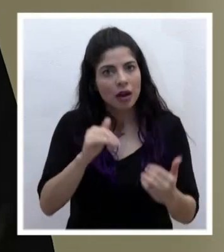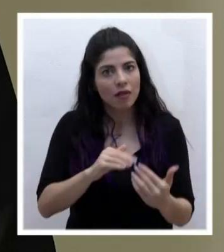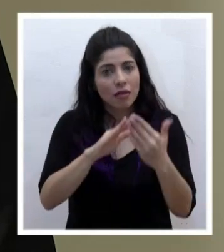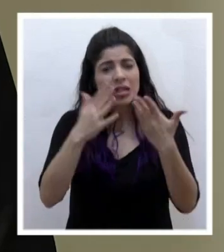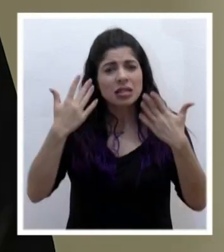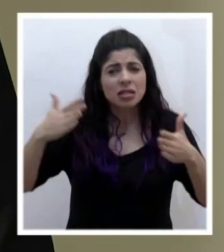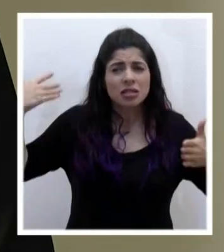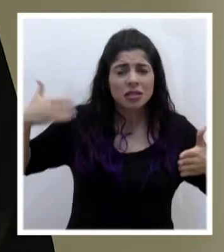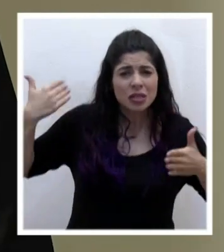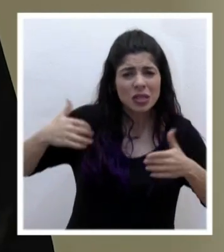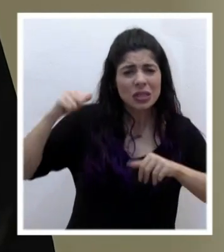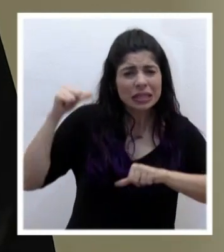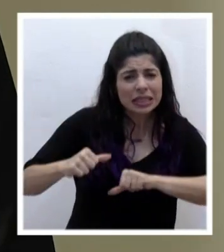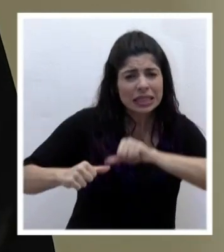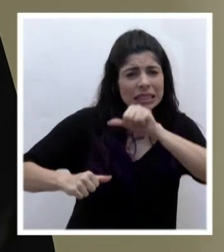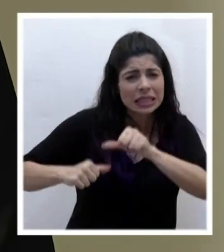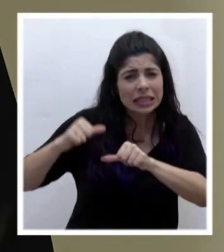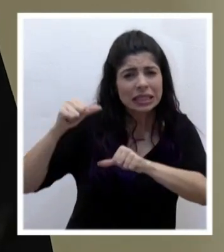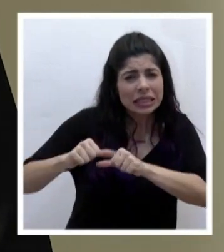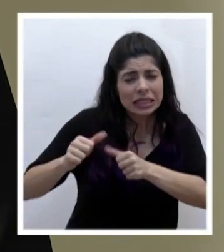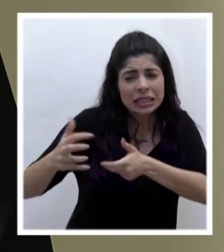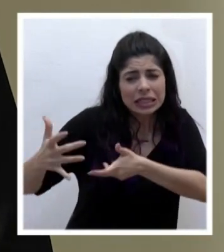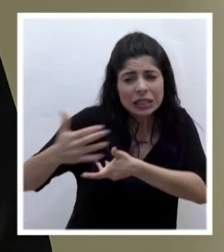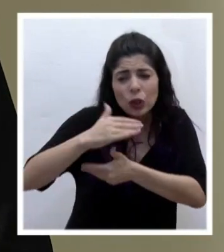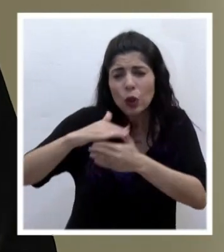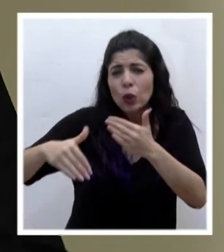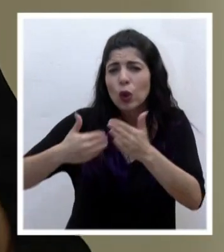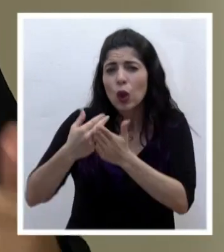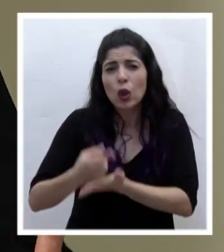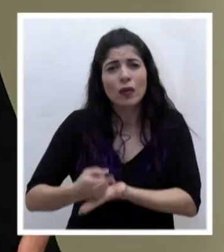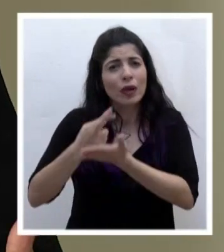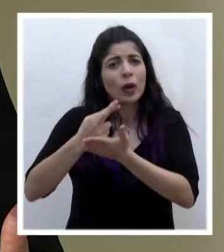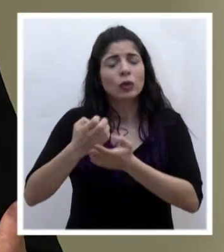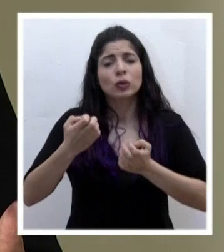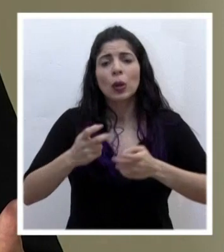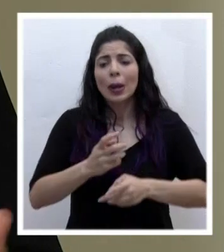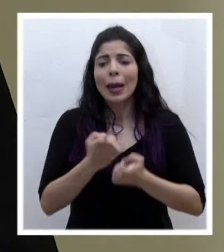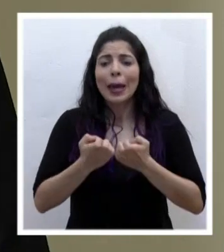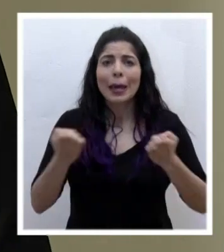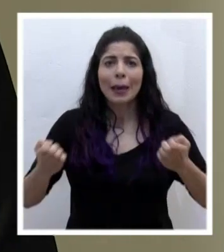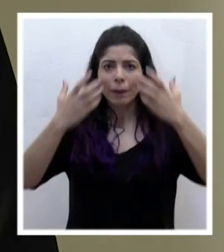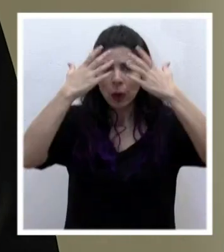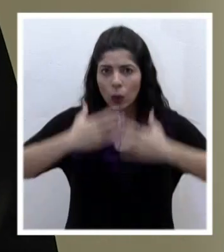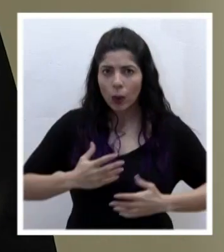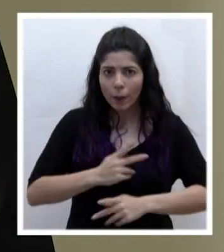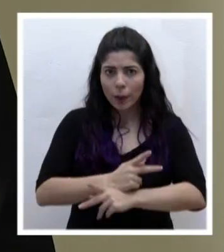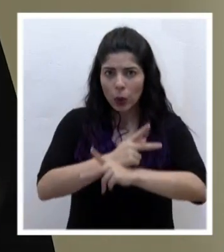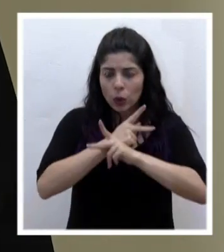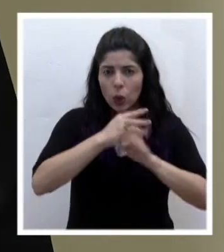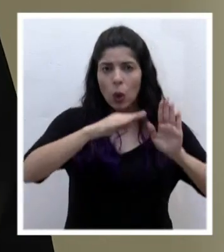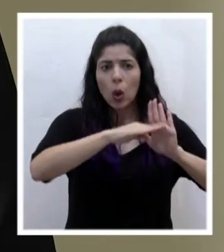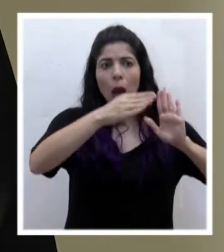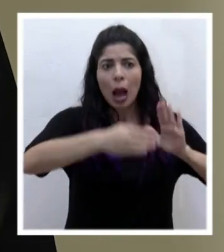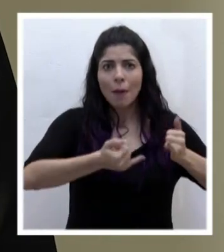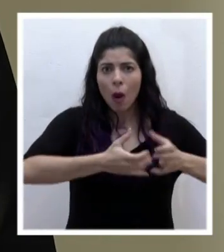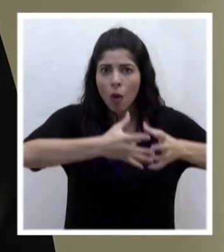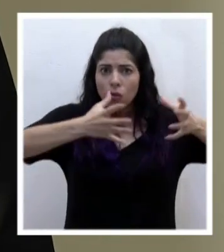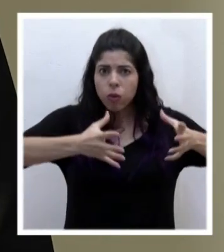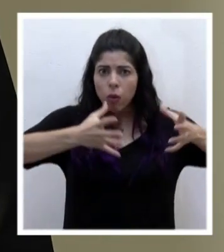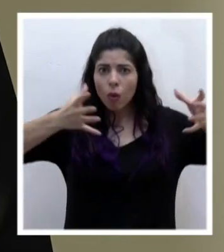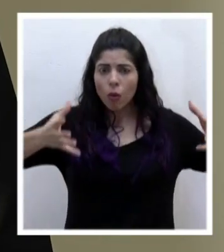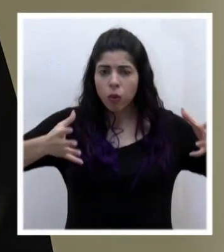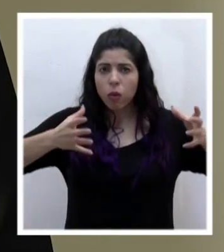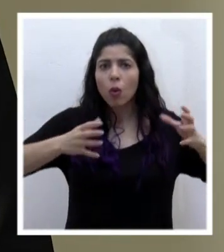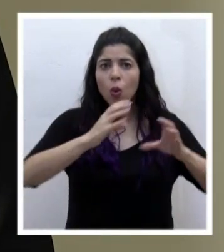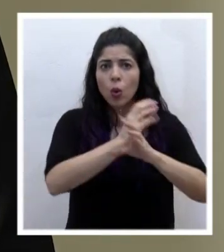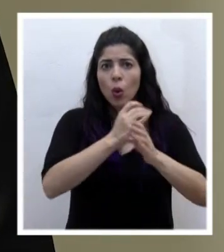esfuerzos posibles para disponer de todos los recursos disponibles, desde equipo de protección personal, camas, aumentamos la capacidad de las camas